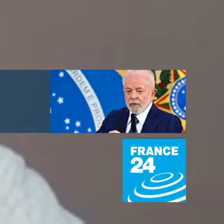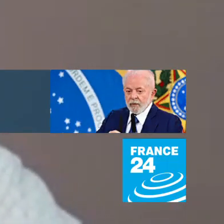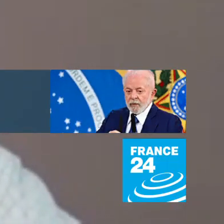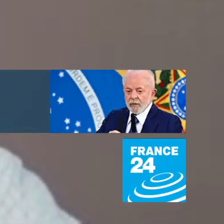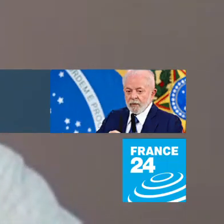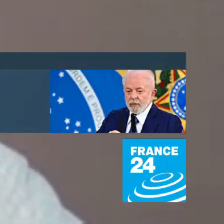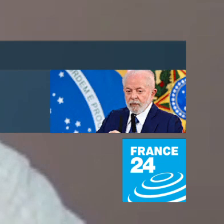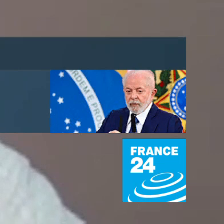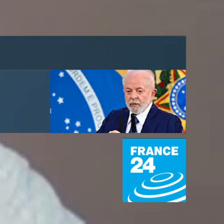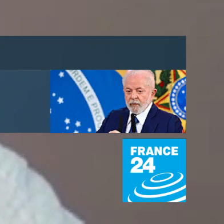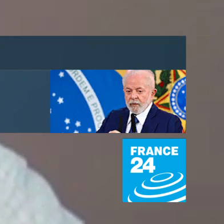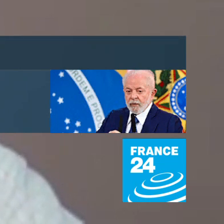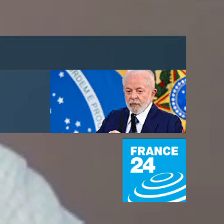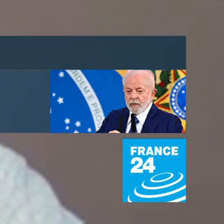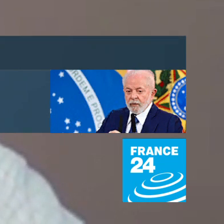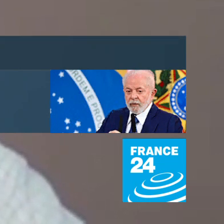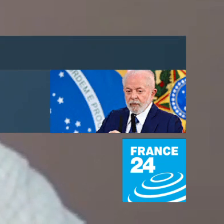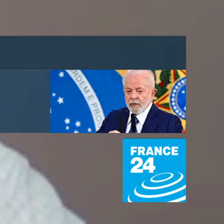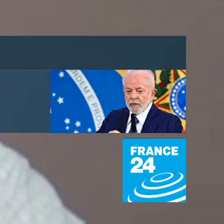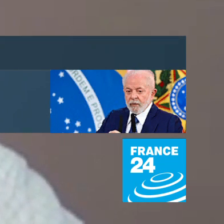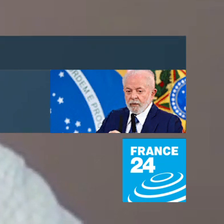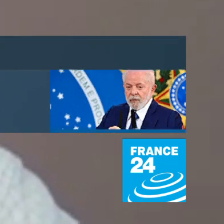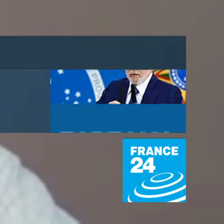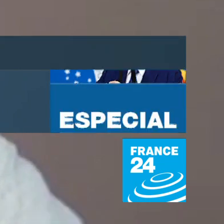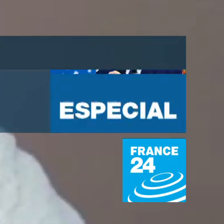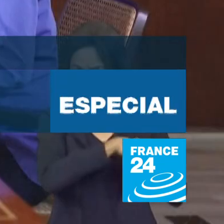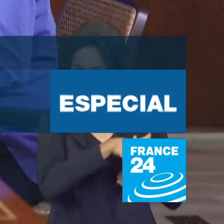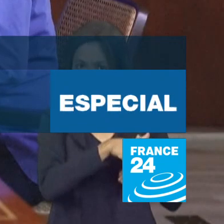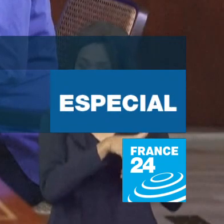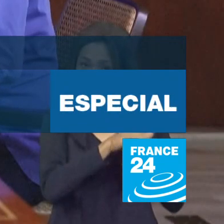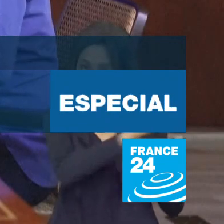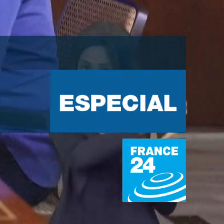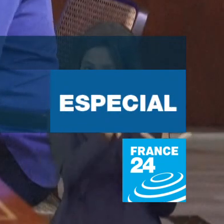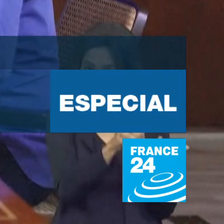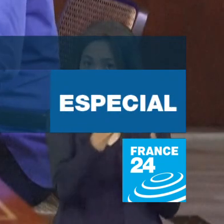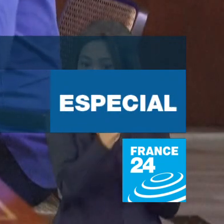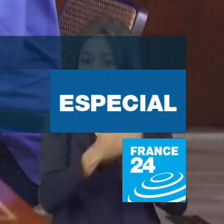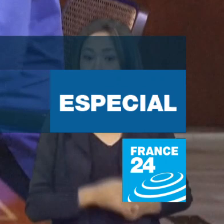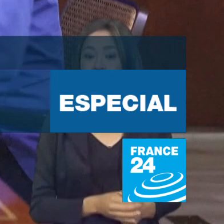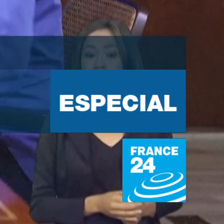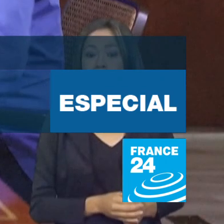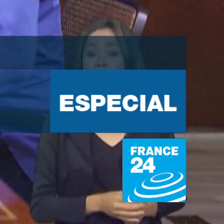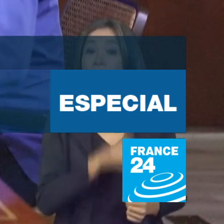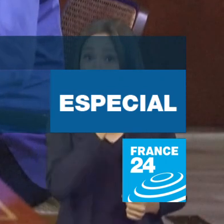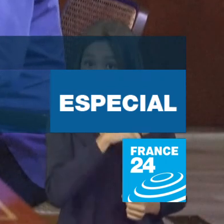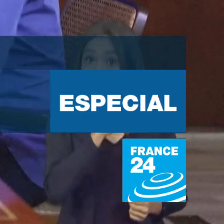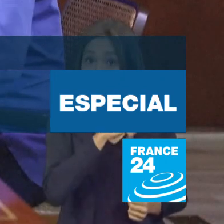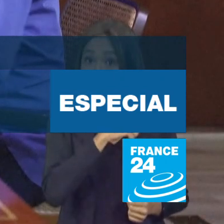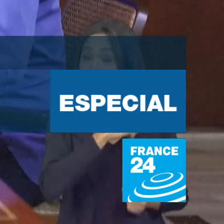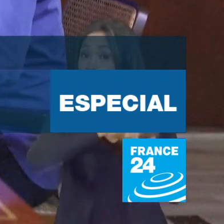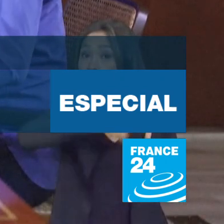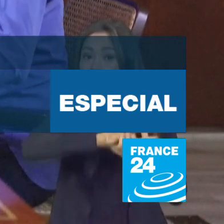aliada interesante para aprar sus propuestas estructurales sobre todo me refiero a la reforma